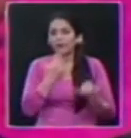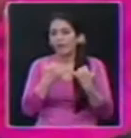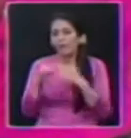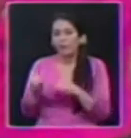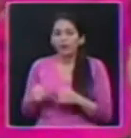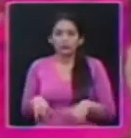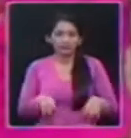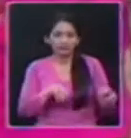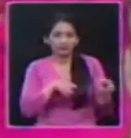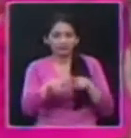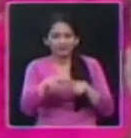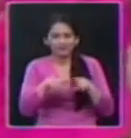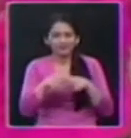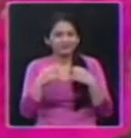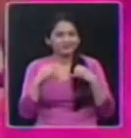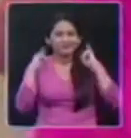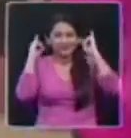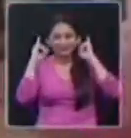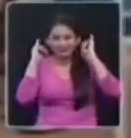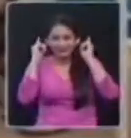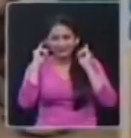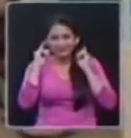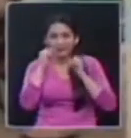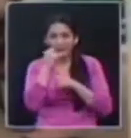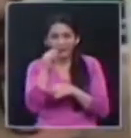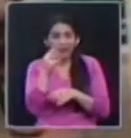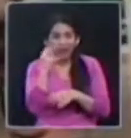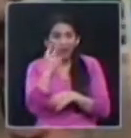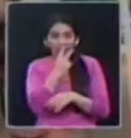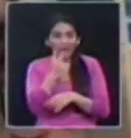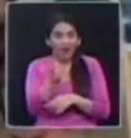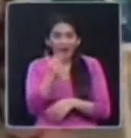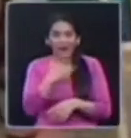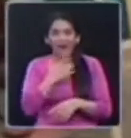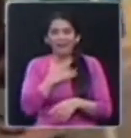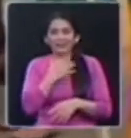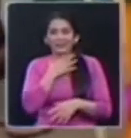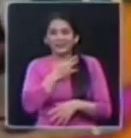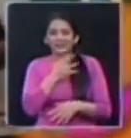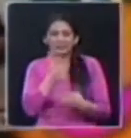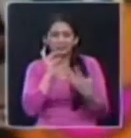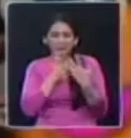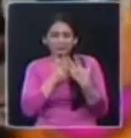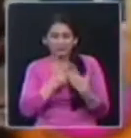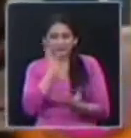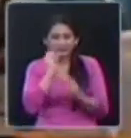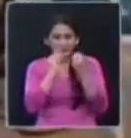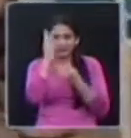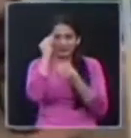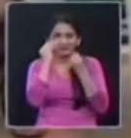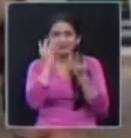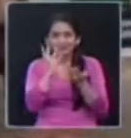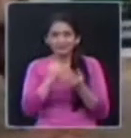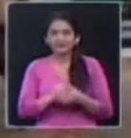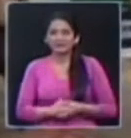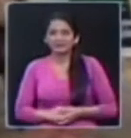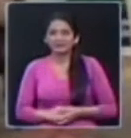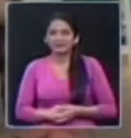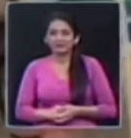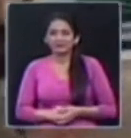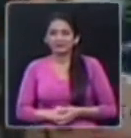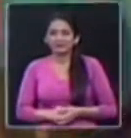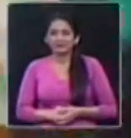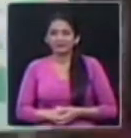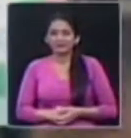concursos, con dinámicas, que un poco es lo que más impacta en los niños y en los jóvenes, es que con estas herramientas